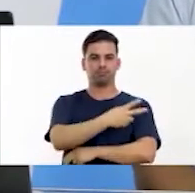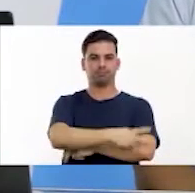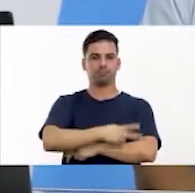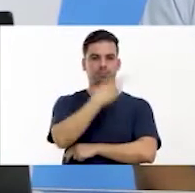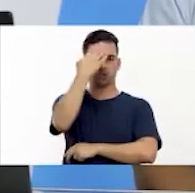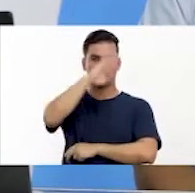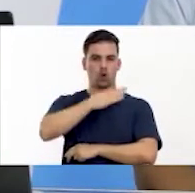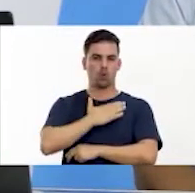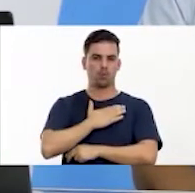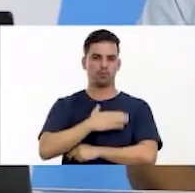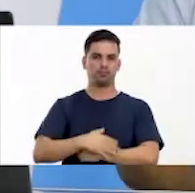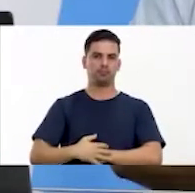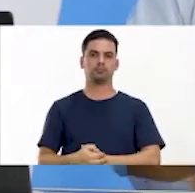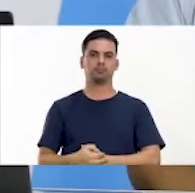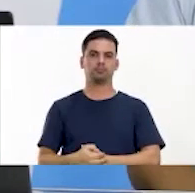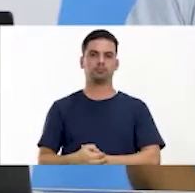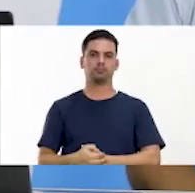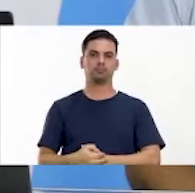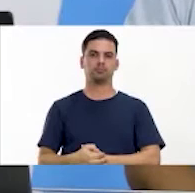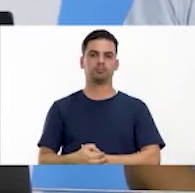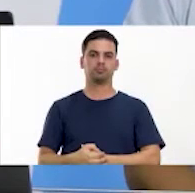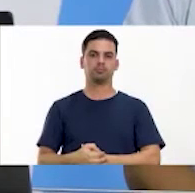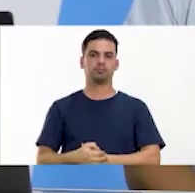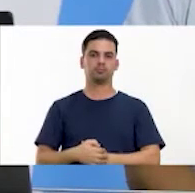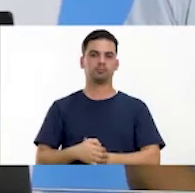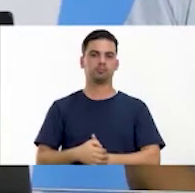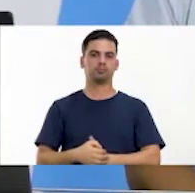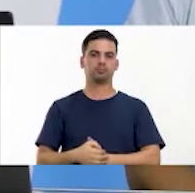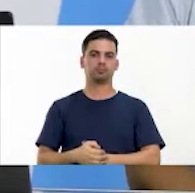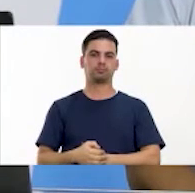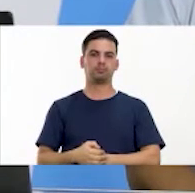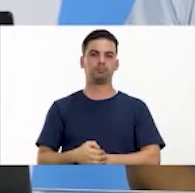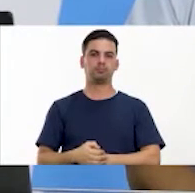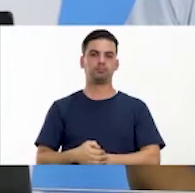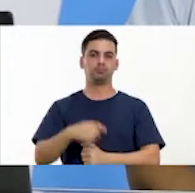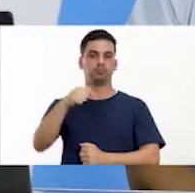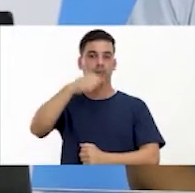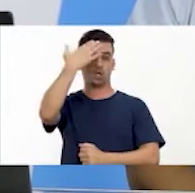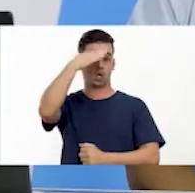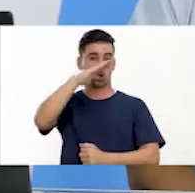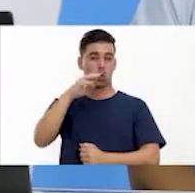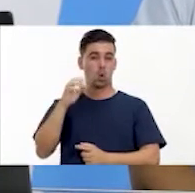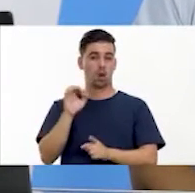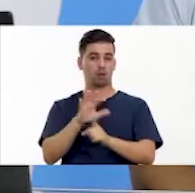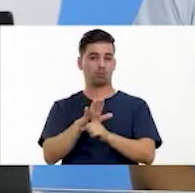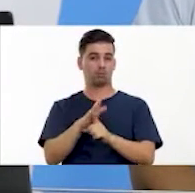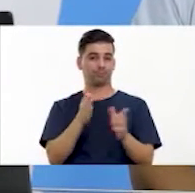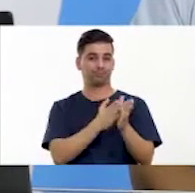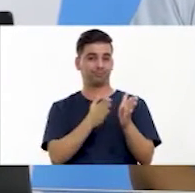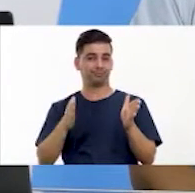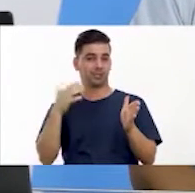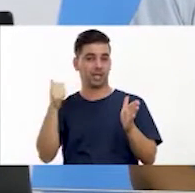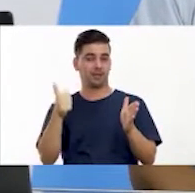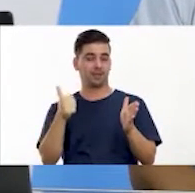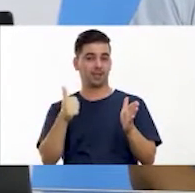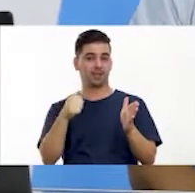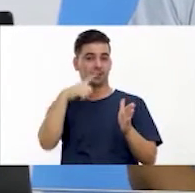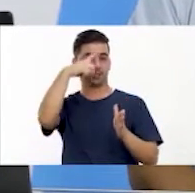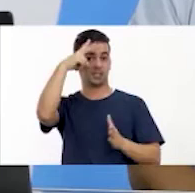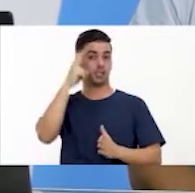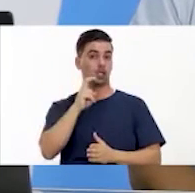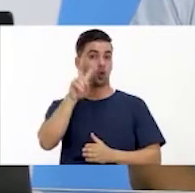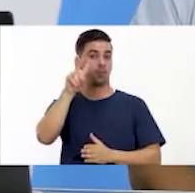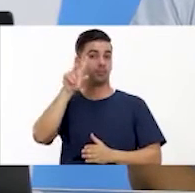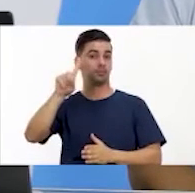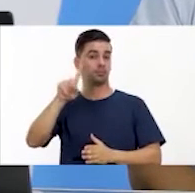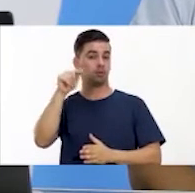impuesto a nuestro país. Cuba, en la primera década del siglo XXI, es un tema